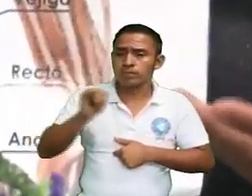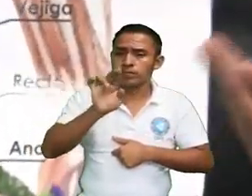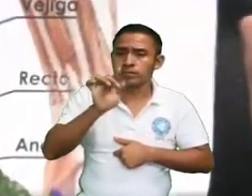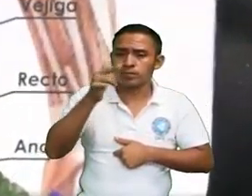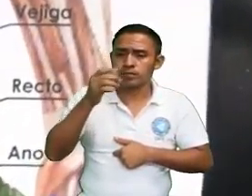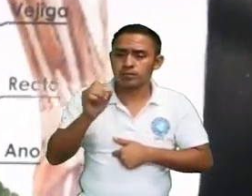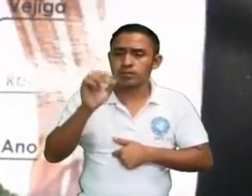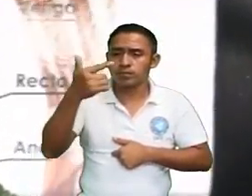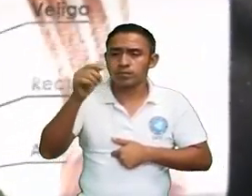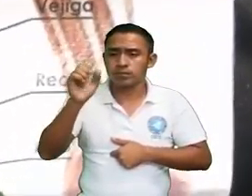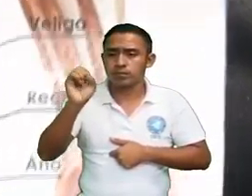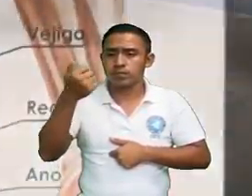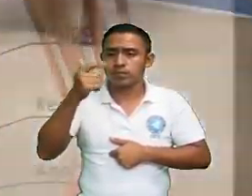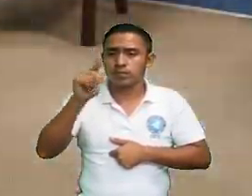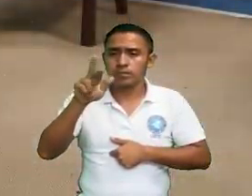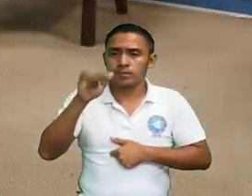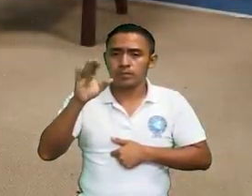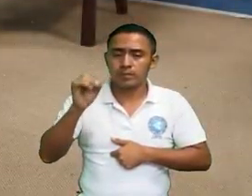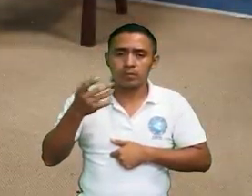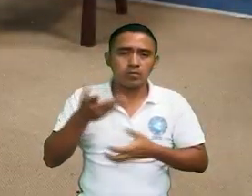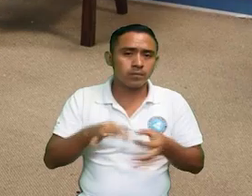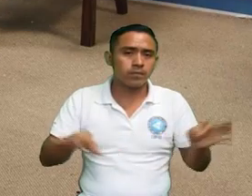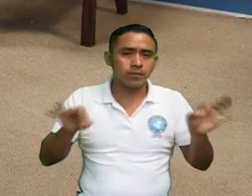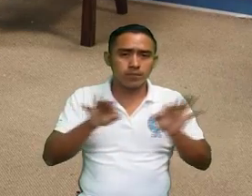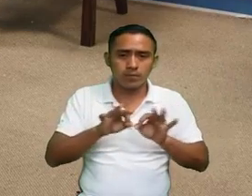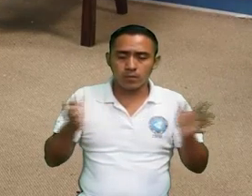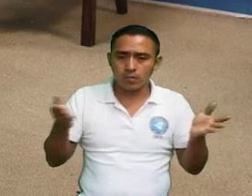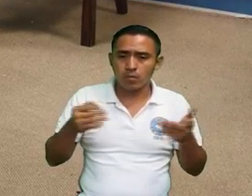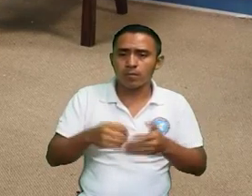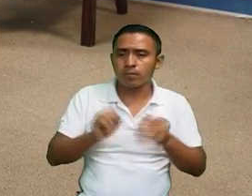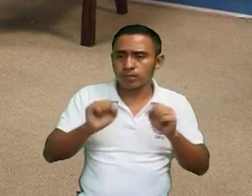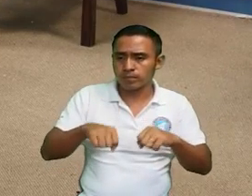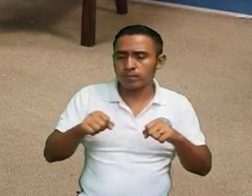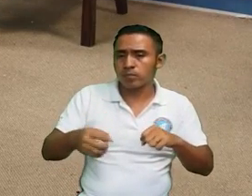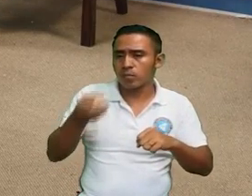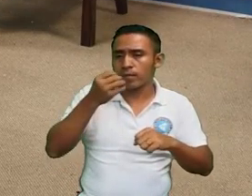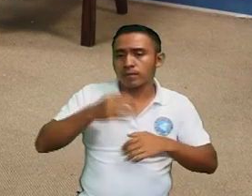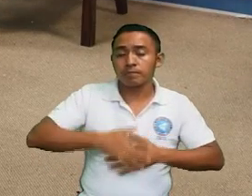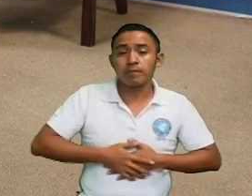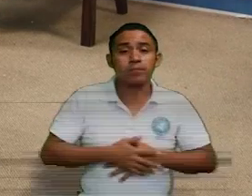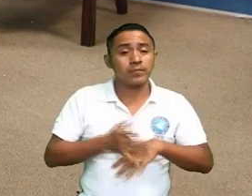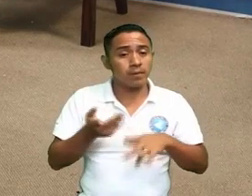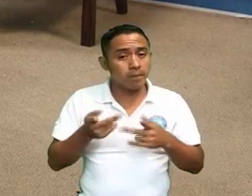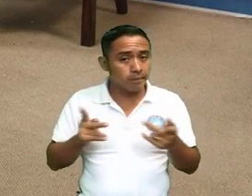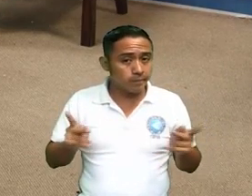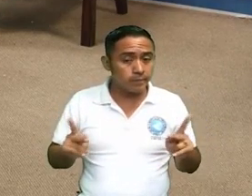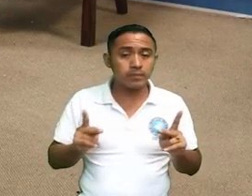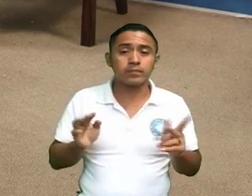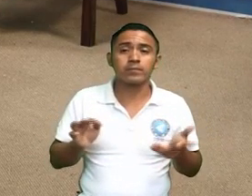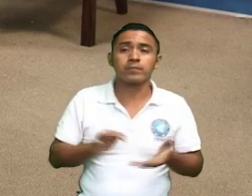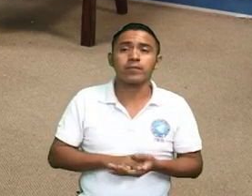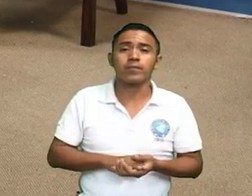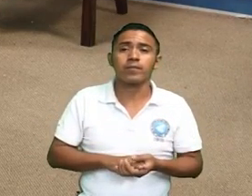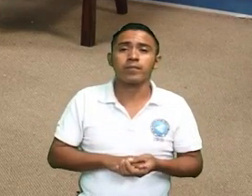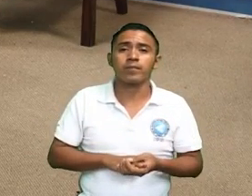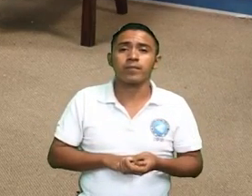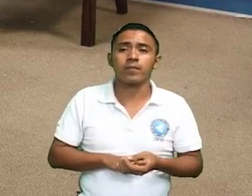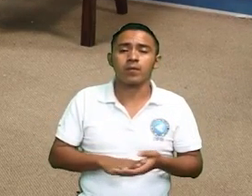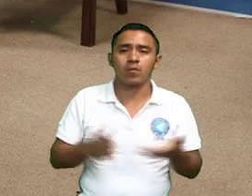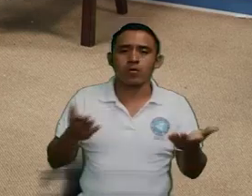alimentos se puedan digerir, pero a la vez, junto